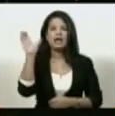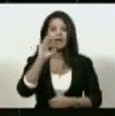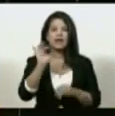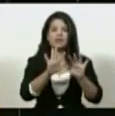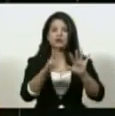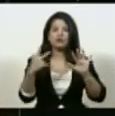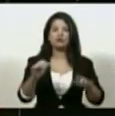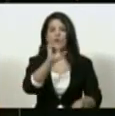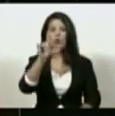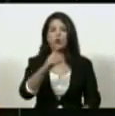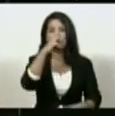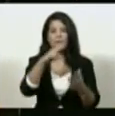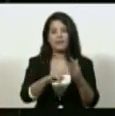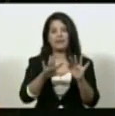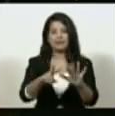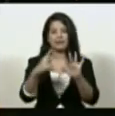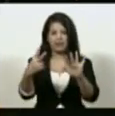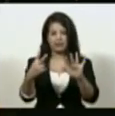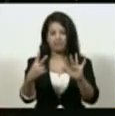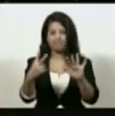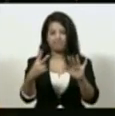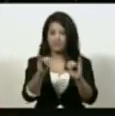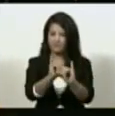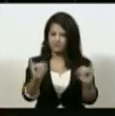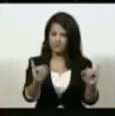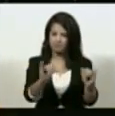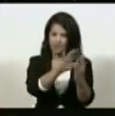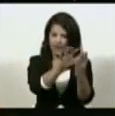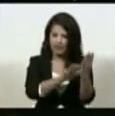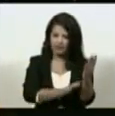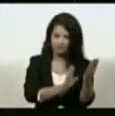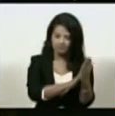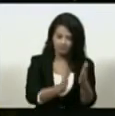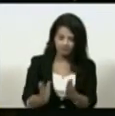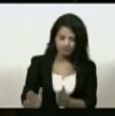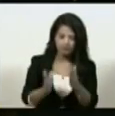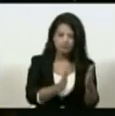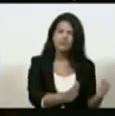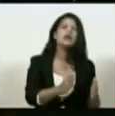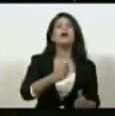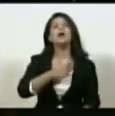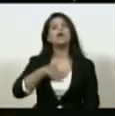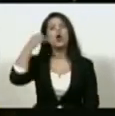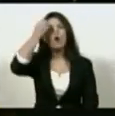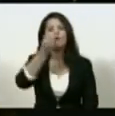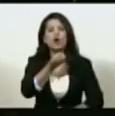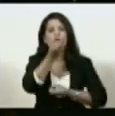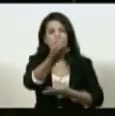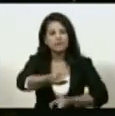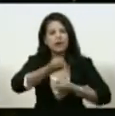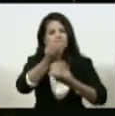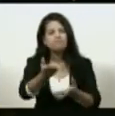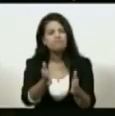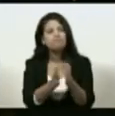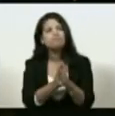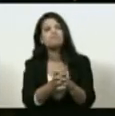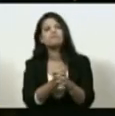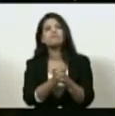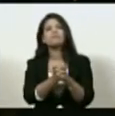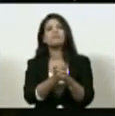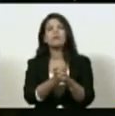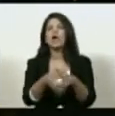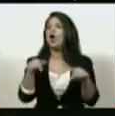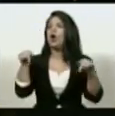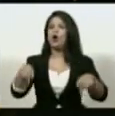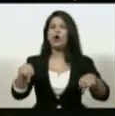2017. Yo quisiera hacer unos comentarios adicionales sobre este punto. Miren, este es un